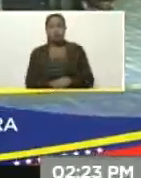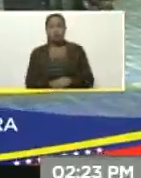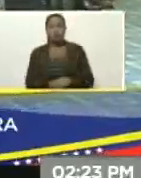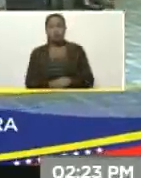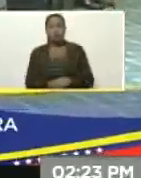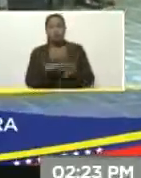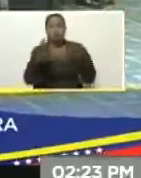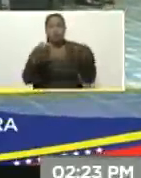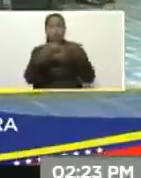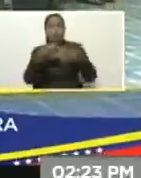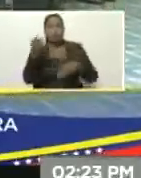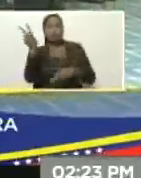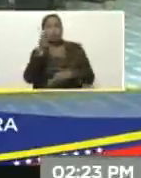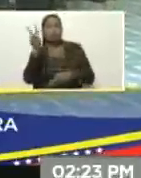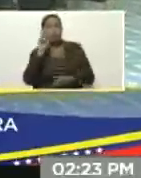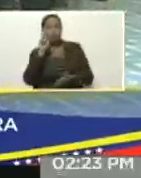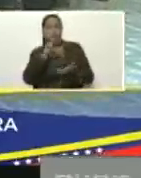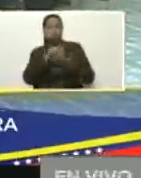delegación de Venezuela,